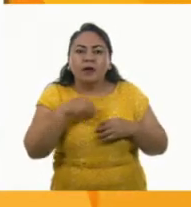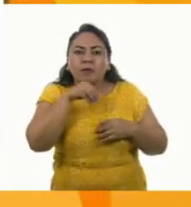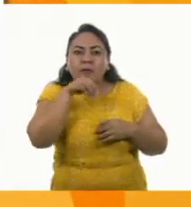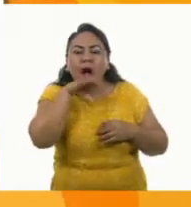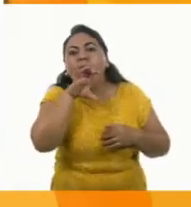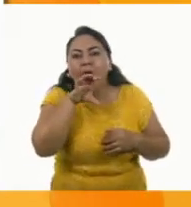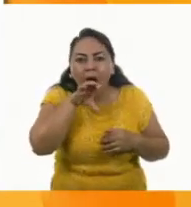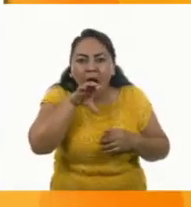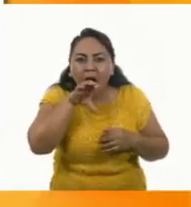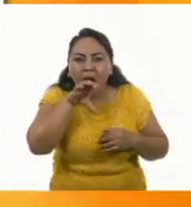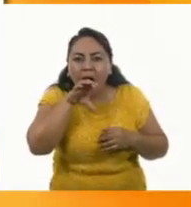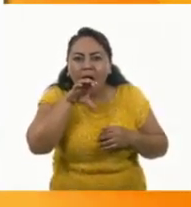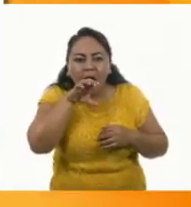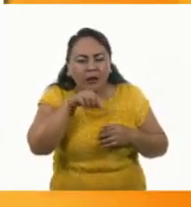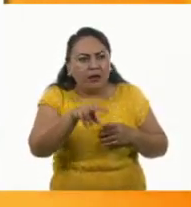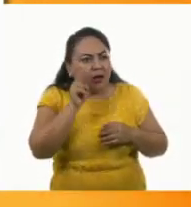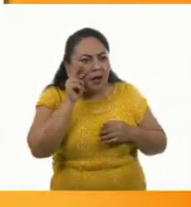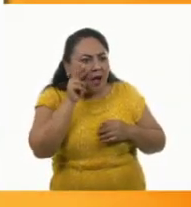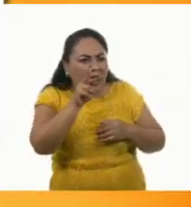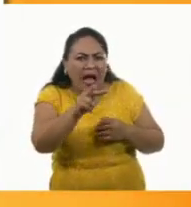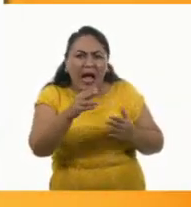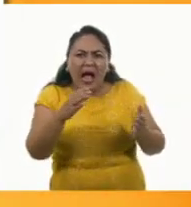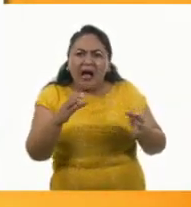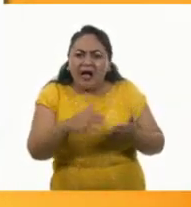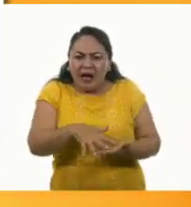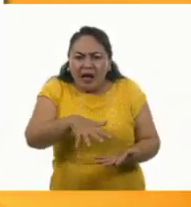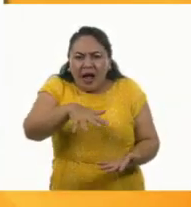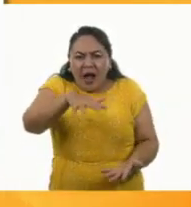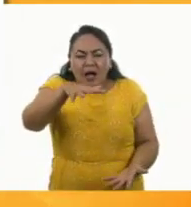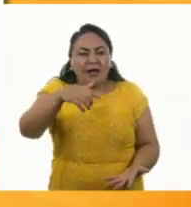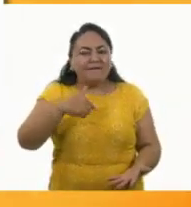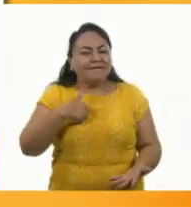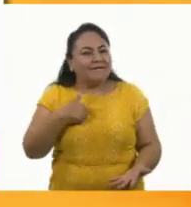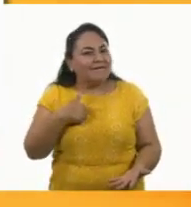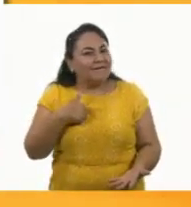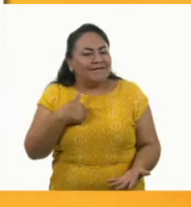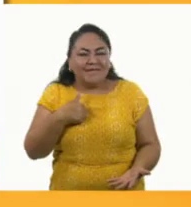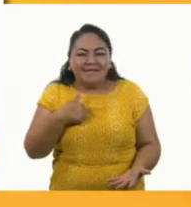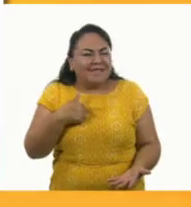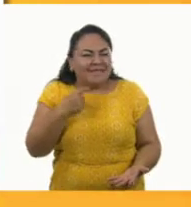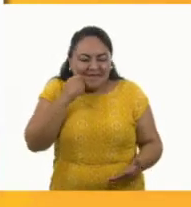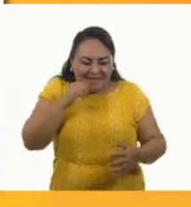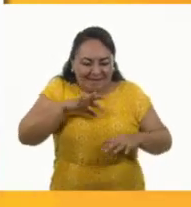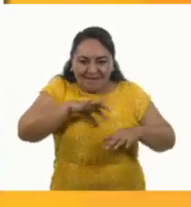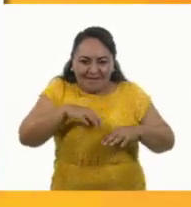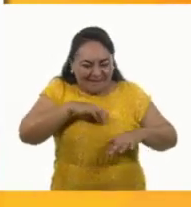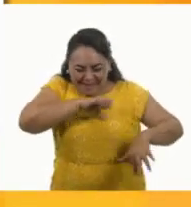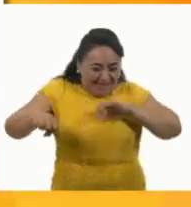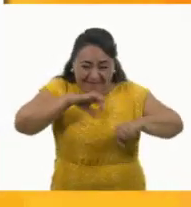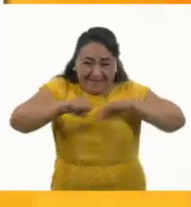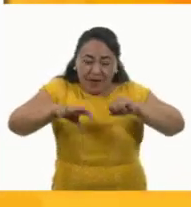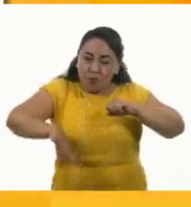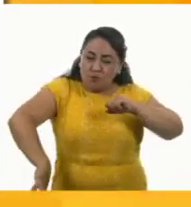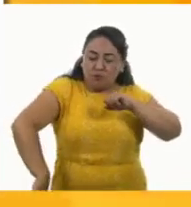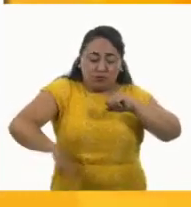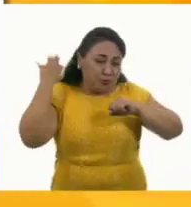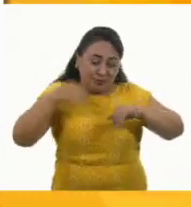emoción. Era enorme. No pudo aguantar las ganas y lo desenvolvió a la velocidad de la